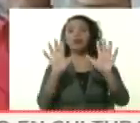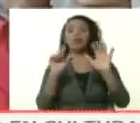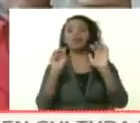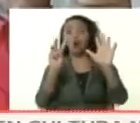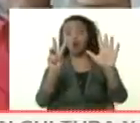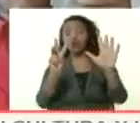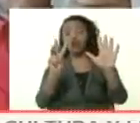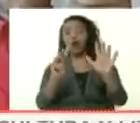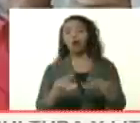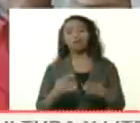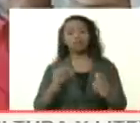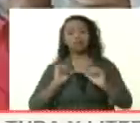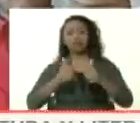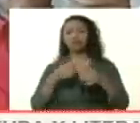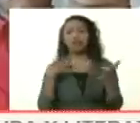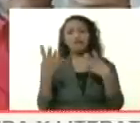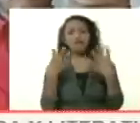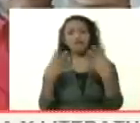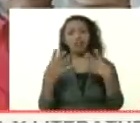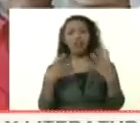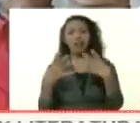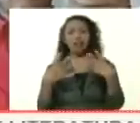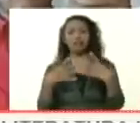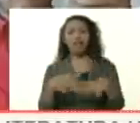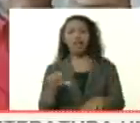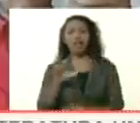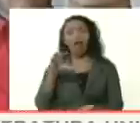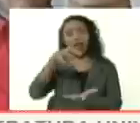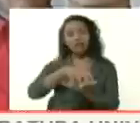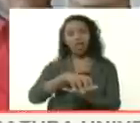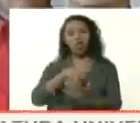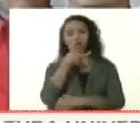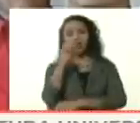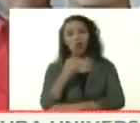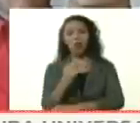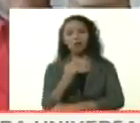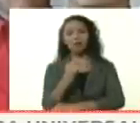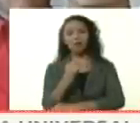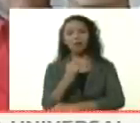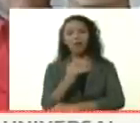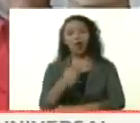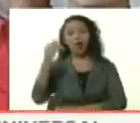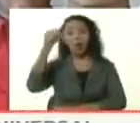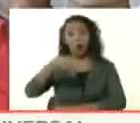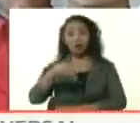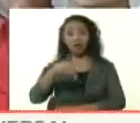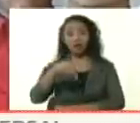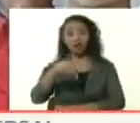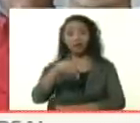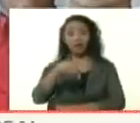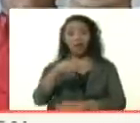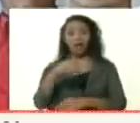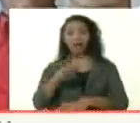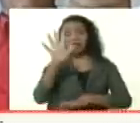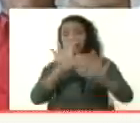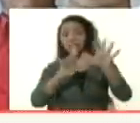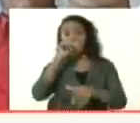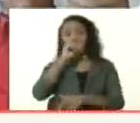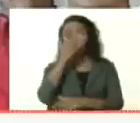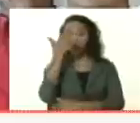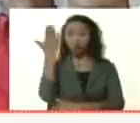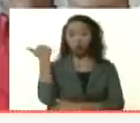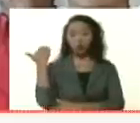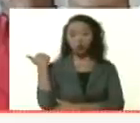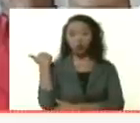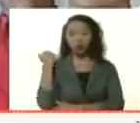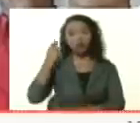plena feria en el estado Zulia. Además, día de hoy, hace 15 años,